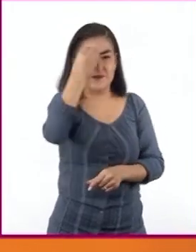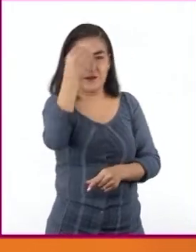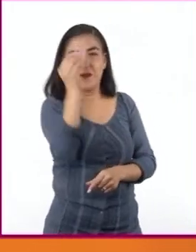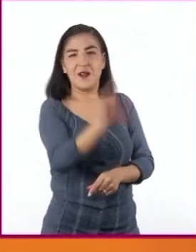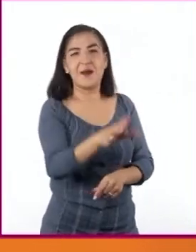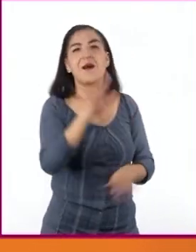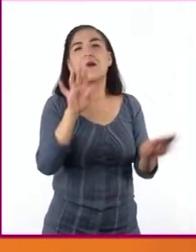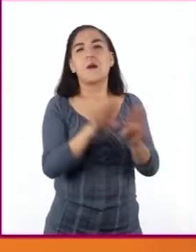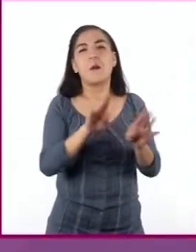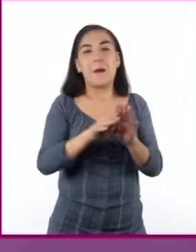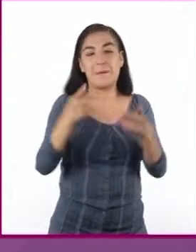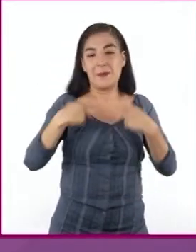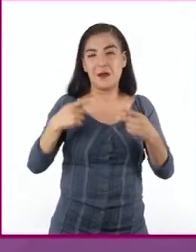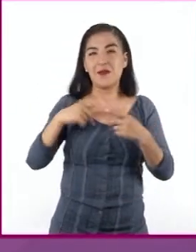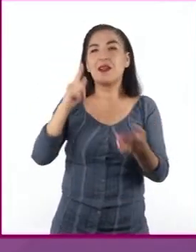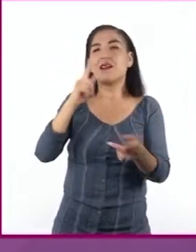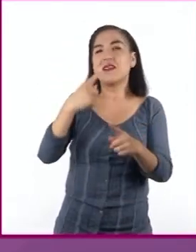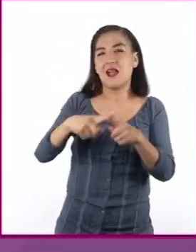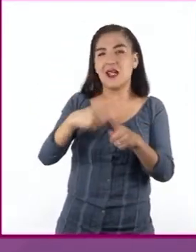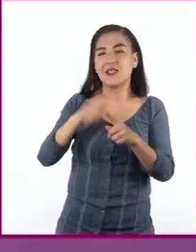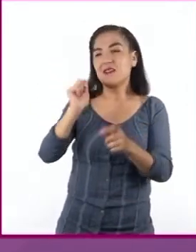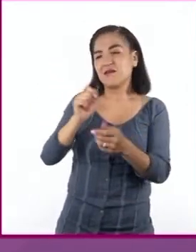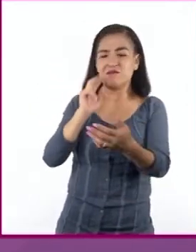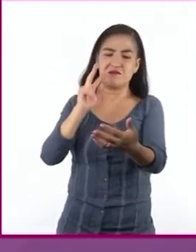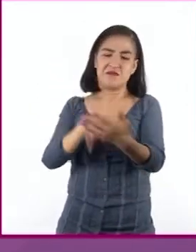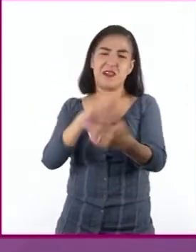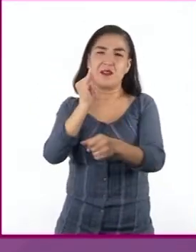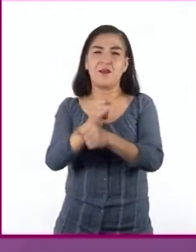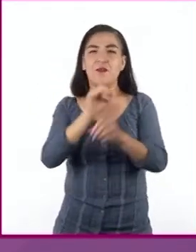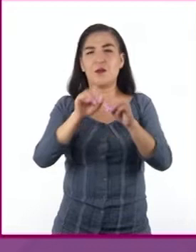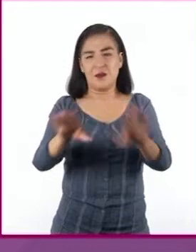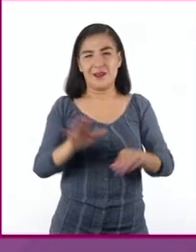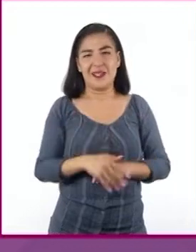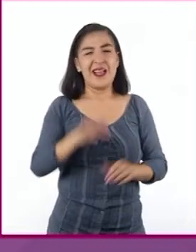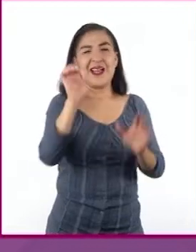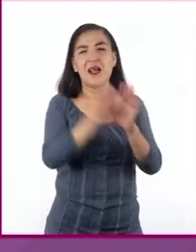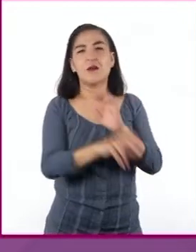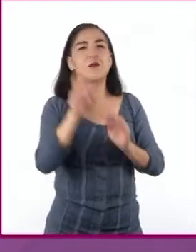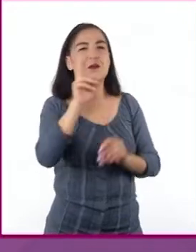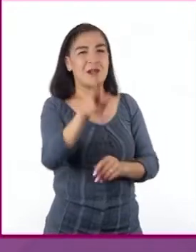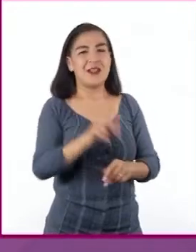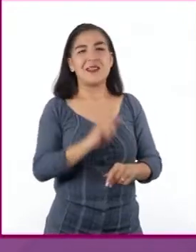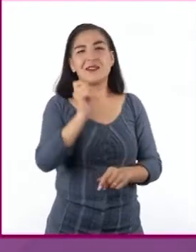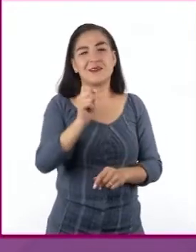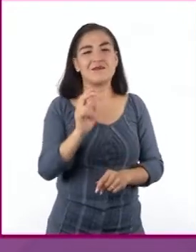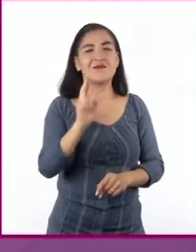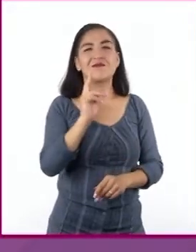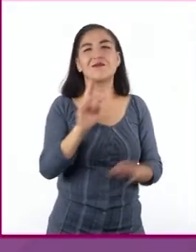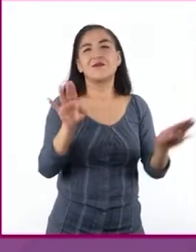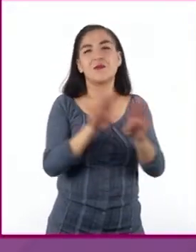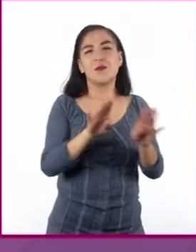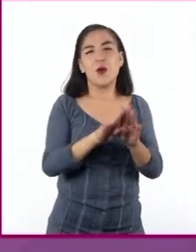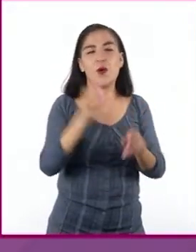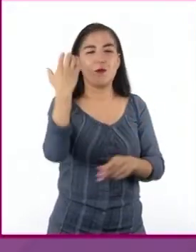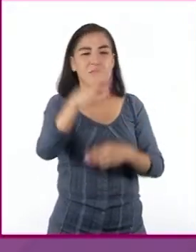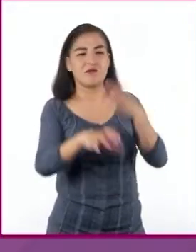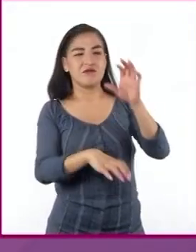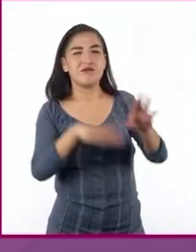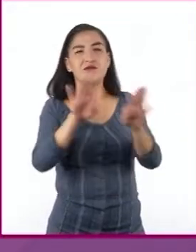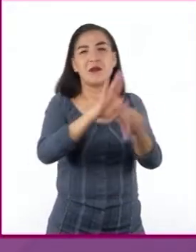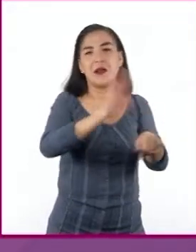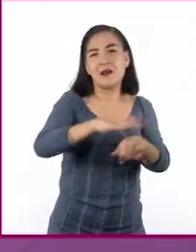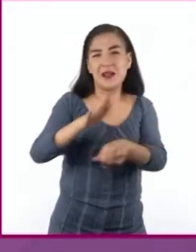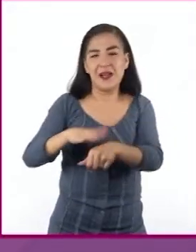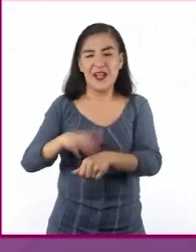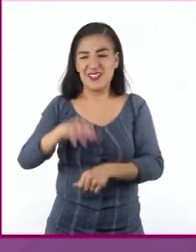información. Un ejemplo son los anuncios comerciales, las telenovelas, series y